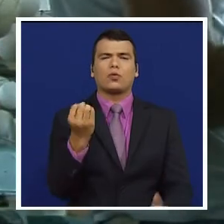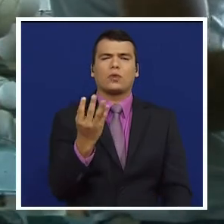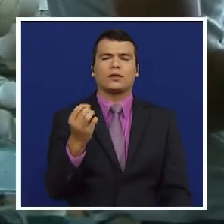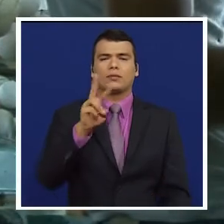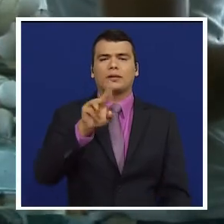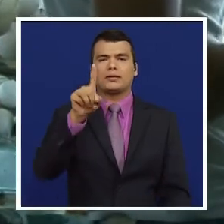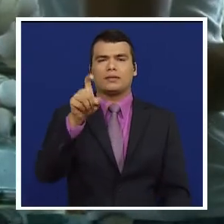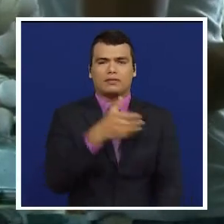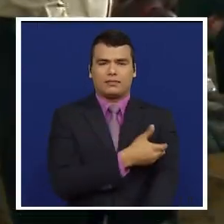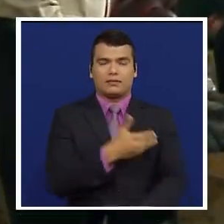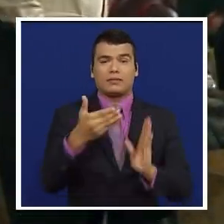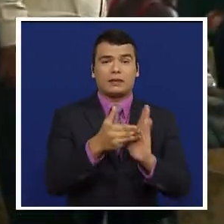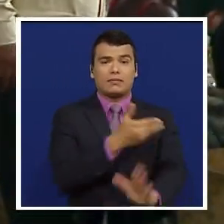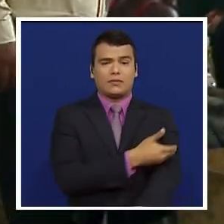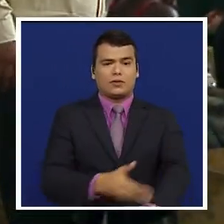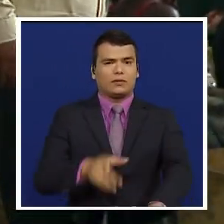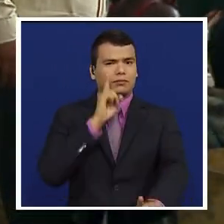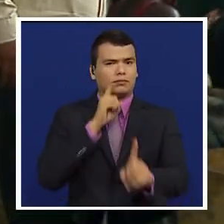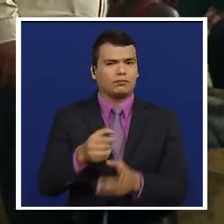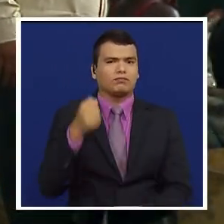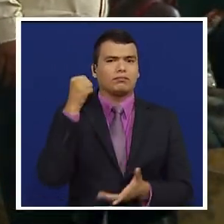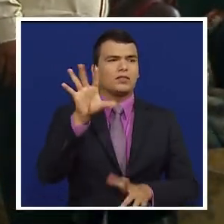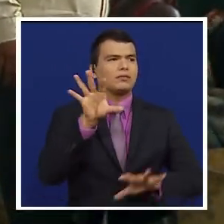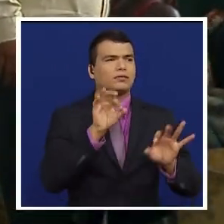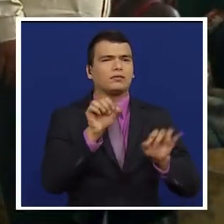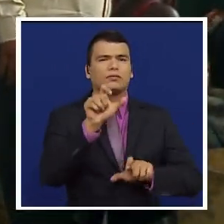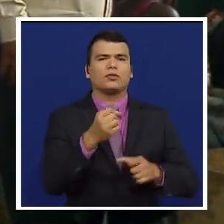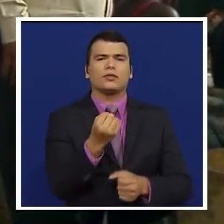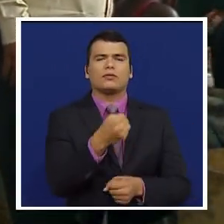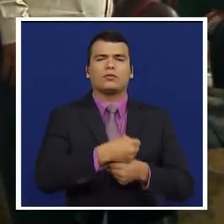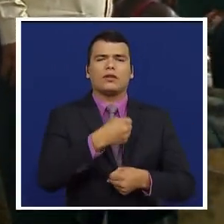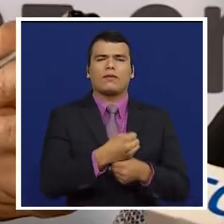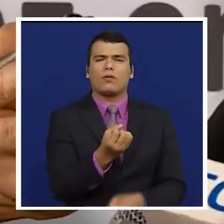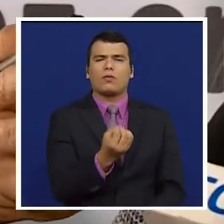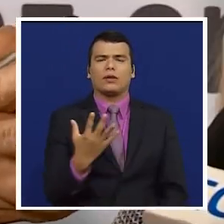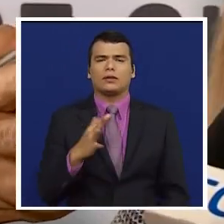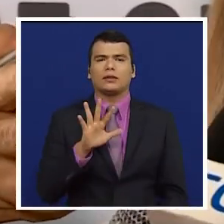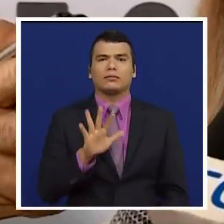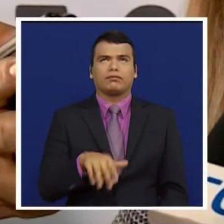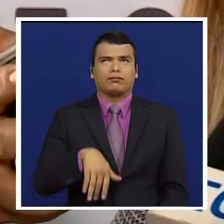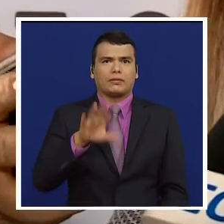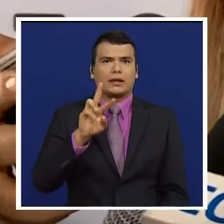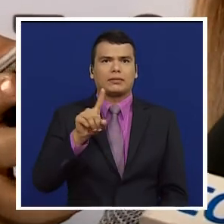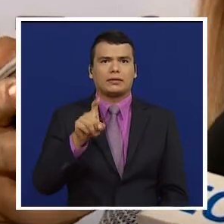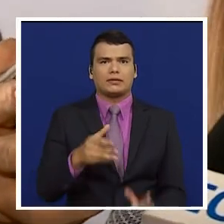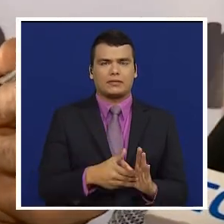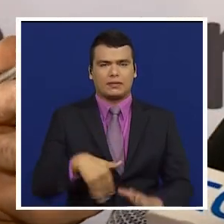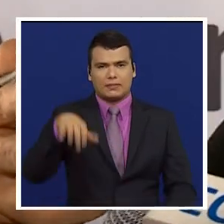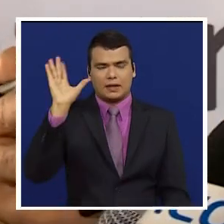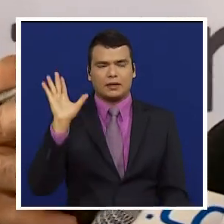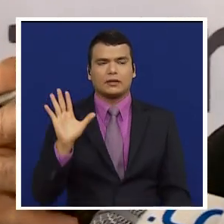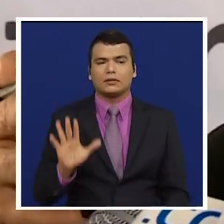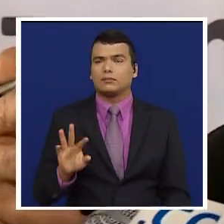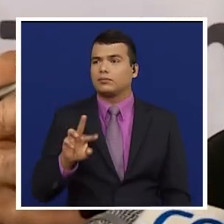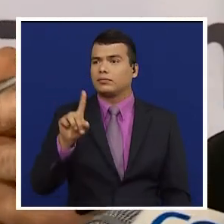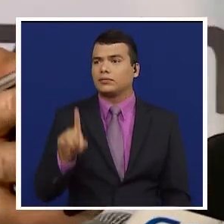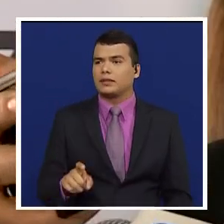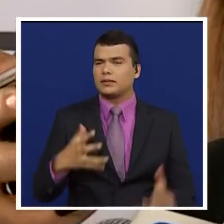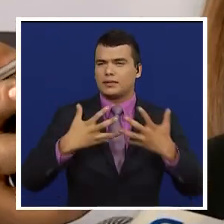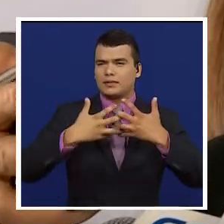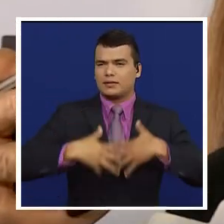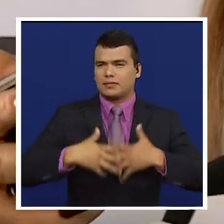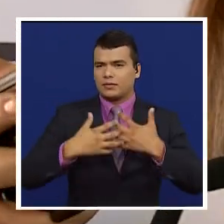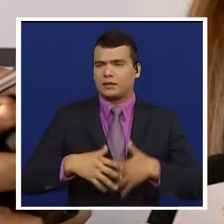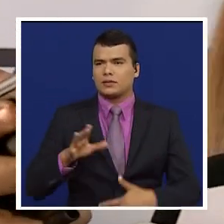para empresas que han generado más de 1.200 empleos en la región. Es muy importante porque vamos a generar más o menos 26 empresas,